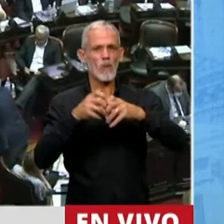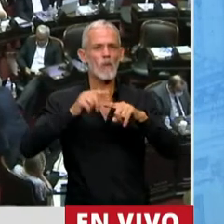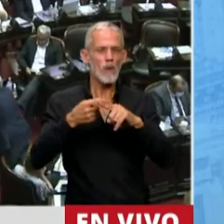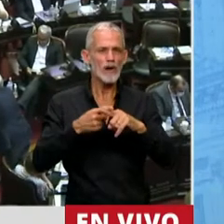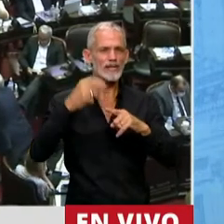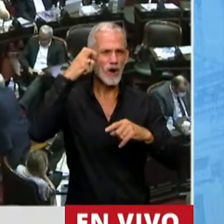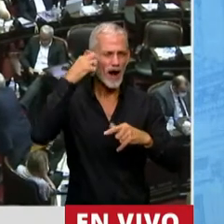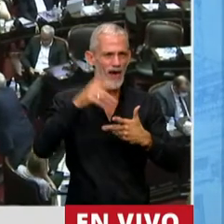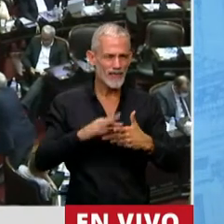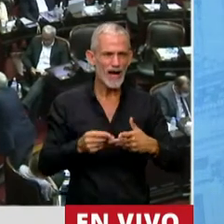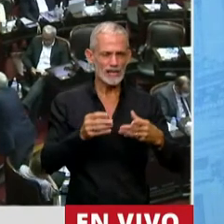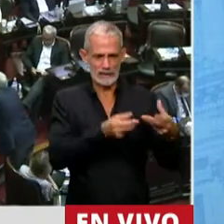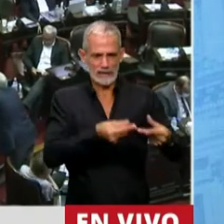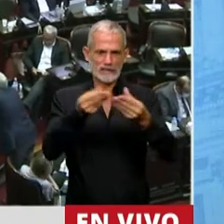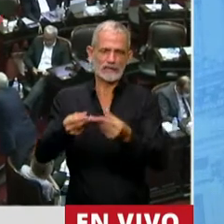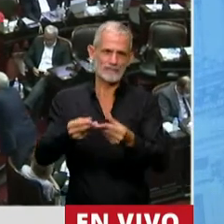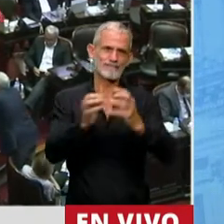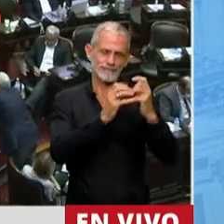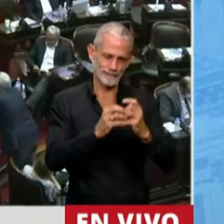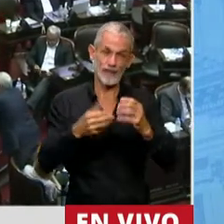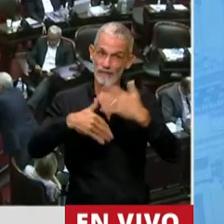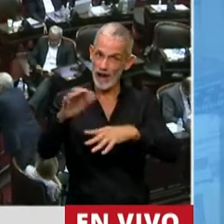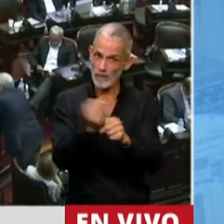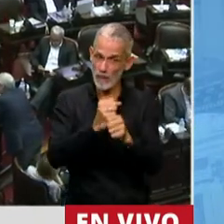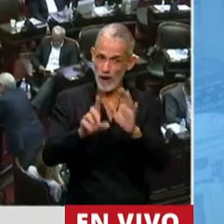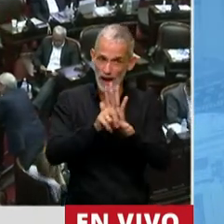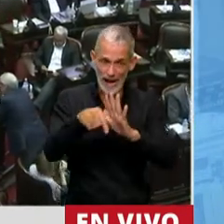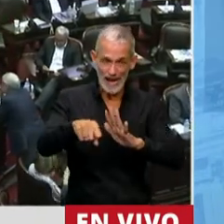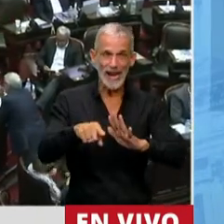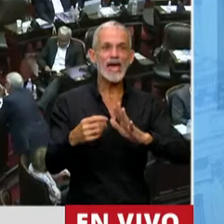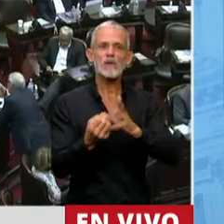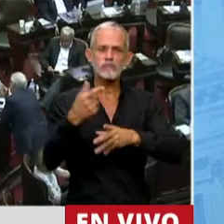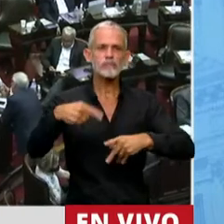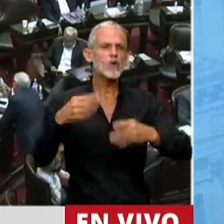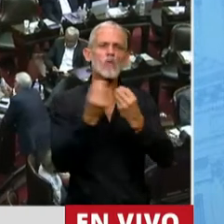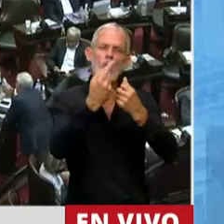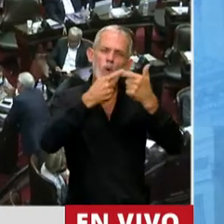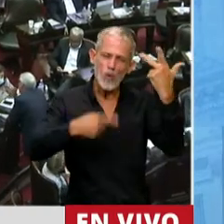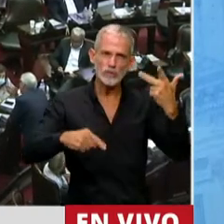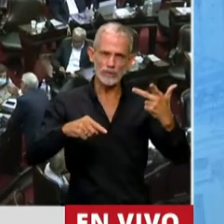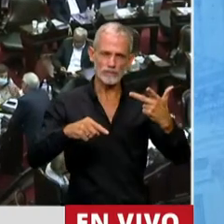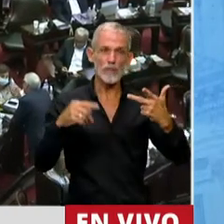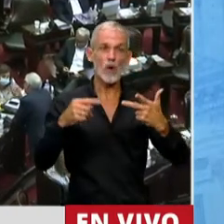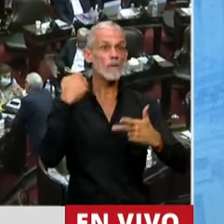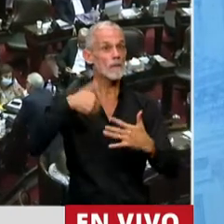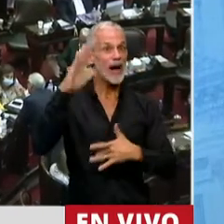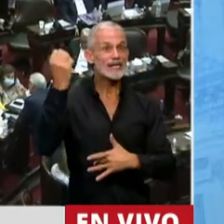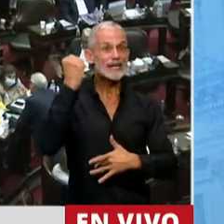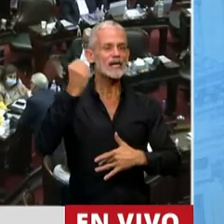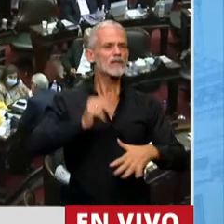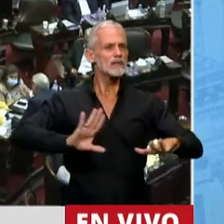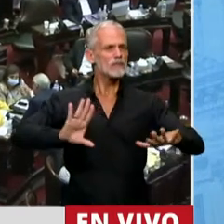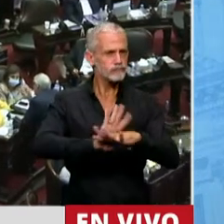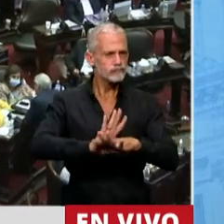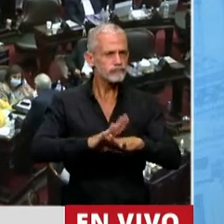se pudiera tratar. Vamos a sancionar una ley que es muchas cosas, pero sobre todo que es